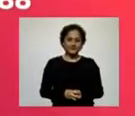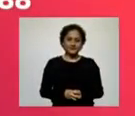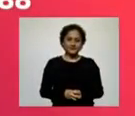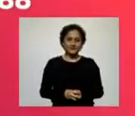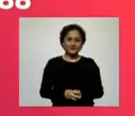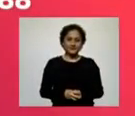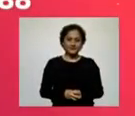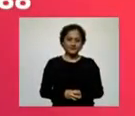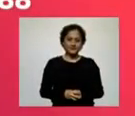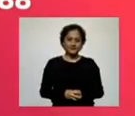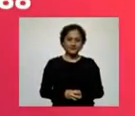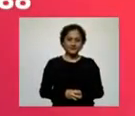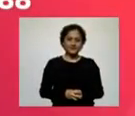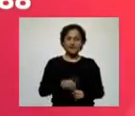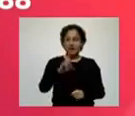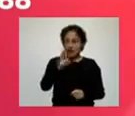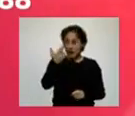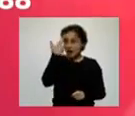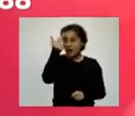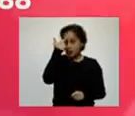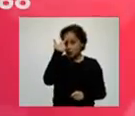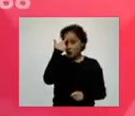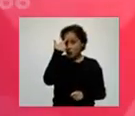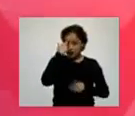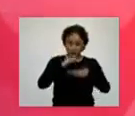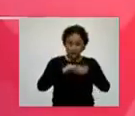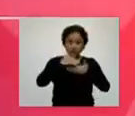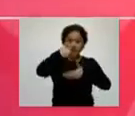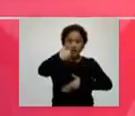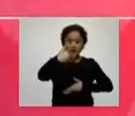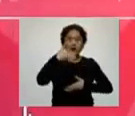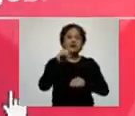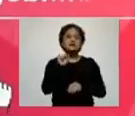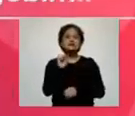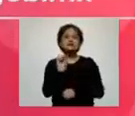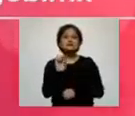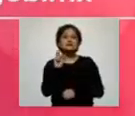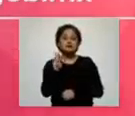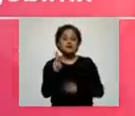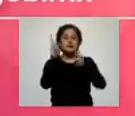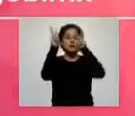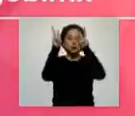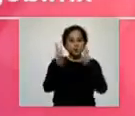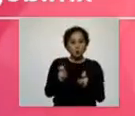800-288-6688. Recuerda que también puedes encontrar el álbum de preescolar en la página